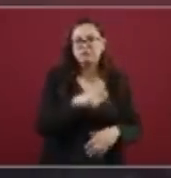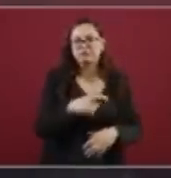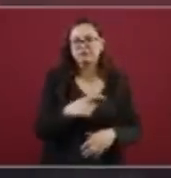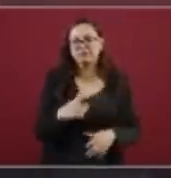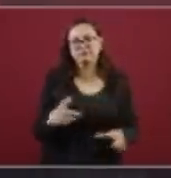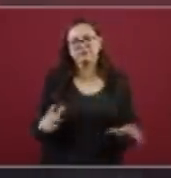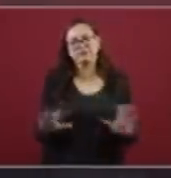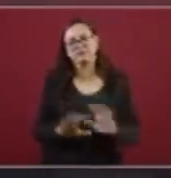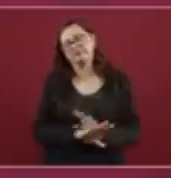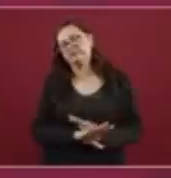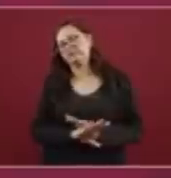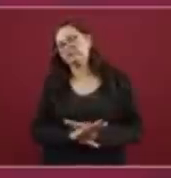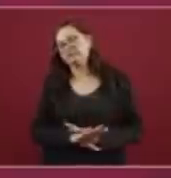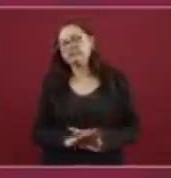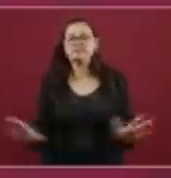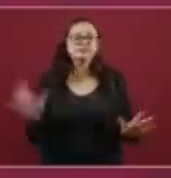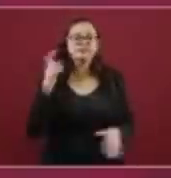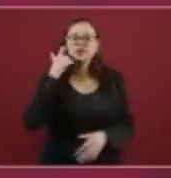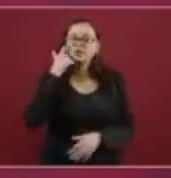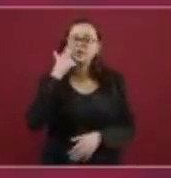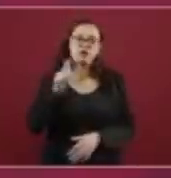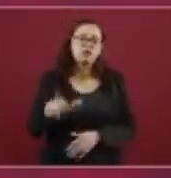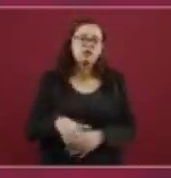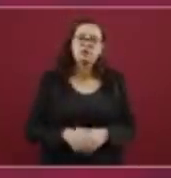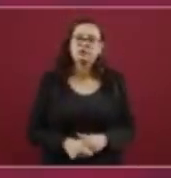Ya no queremos eso. Entonces,